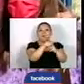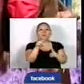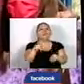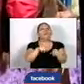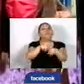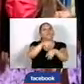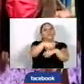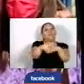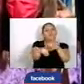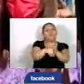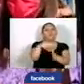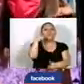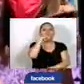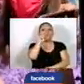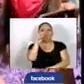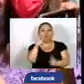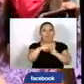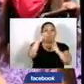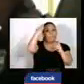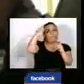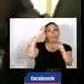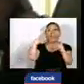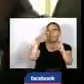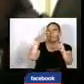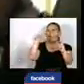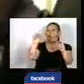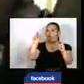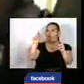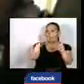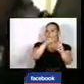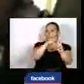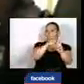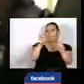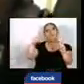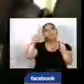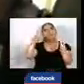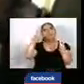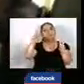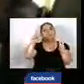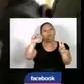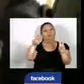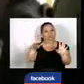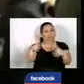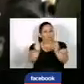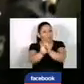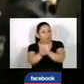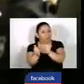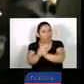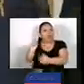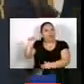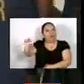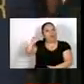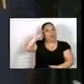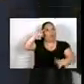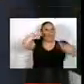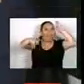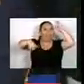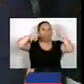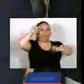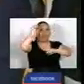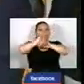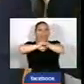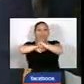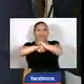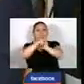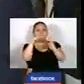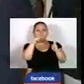FMLN, y la diputada Karina Sosa. Silva será juzgado por los delitos de difusión ilegal de información y